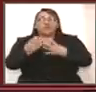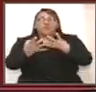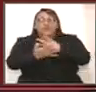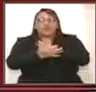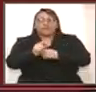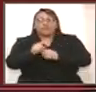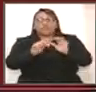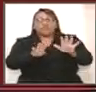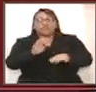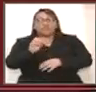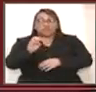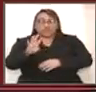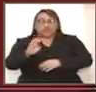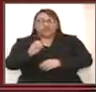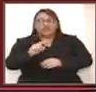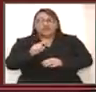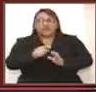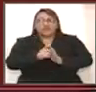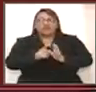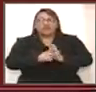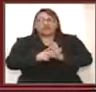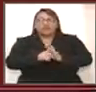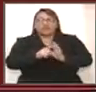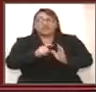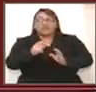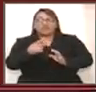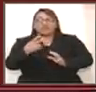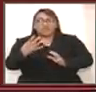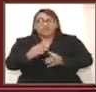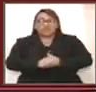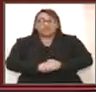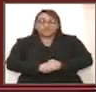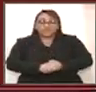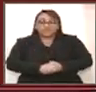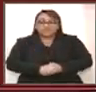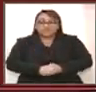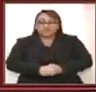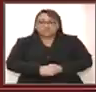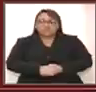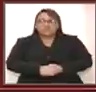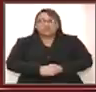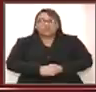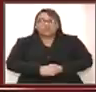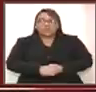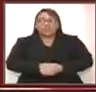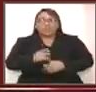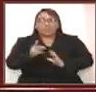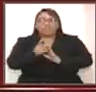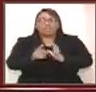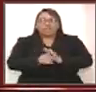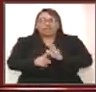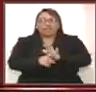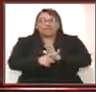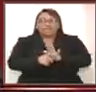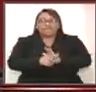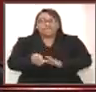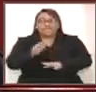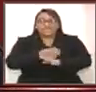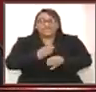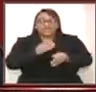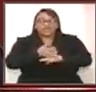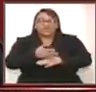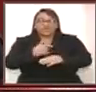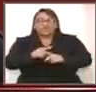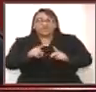de 1940 y el Decreto Legislativo número 124. Este decreto legislativo ha